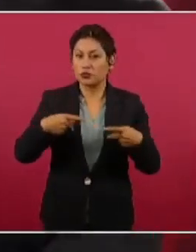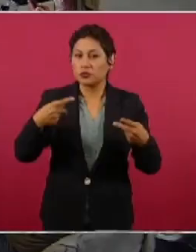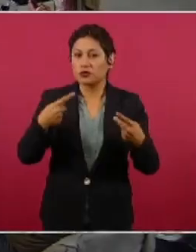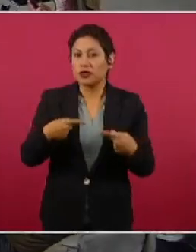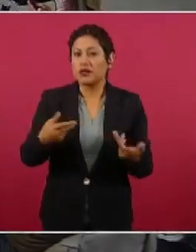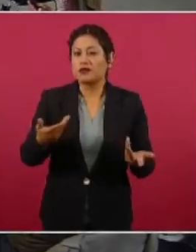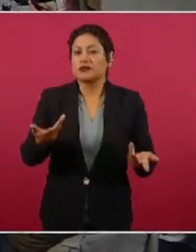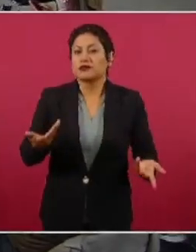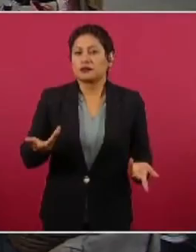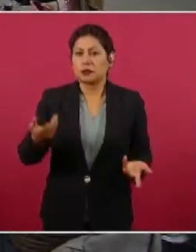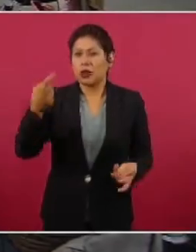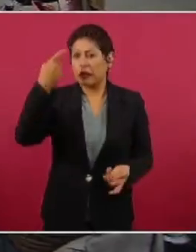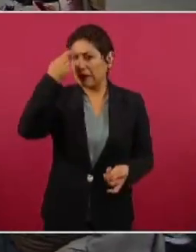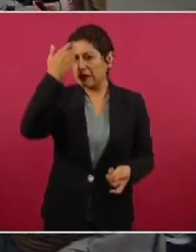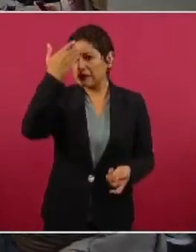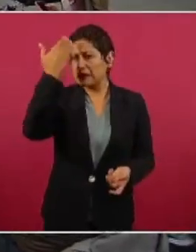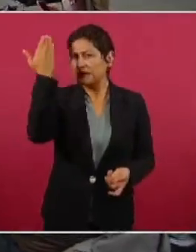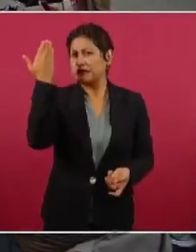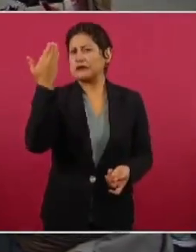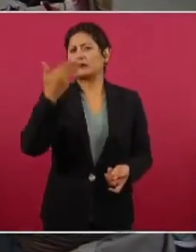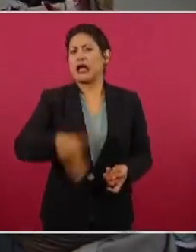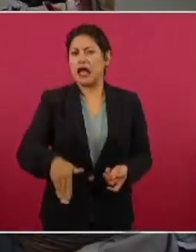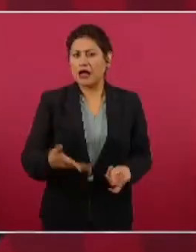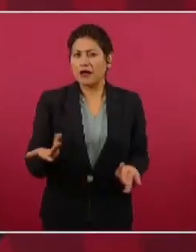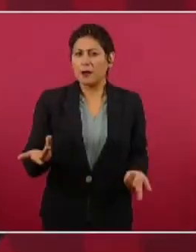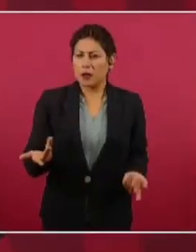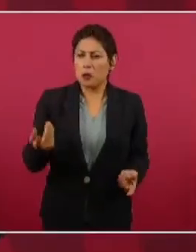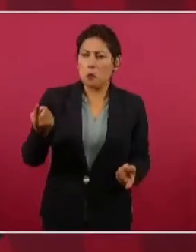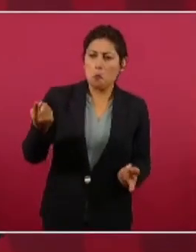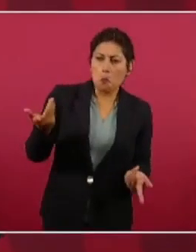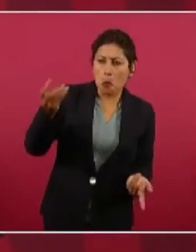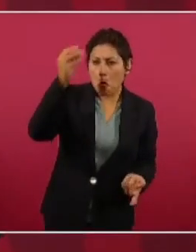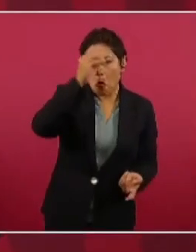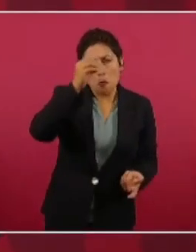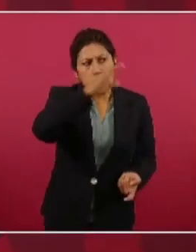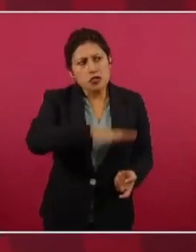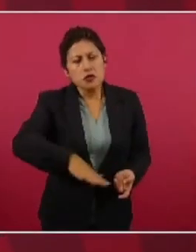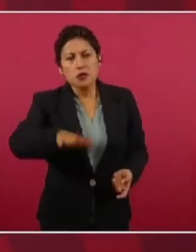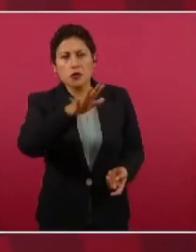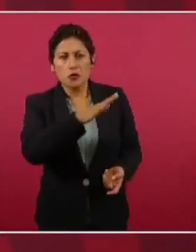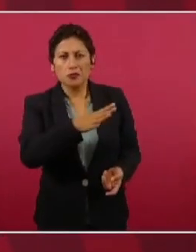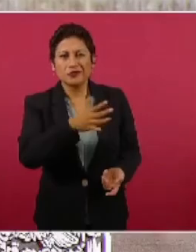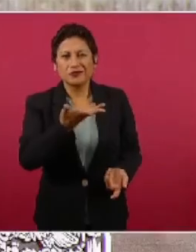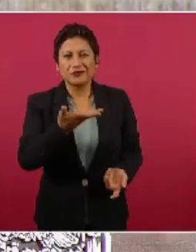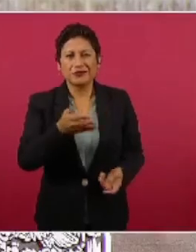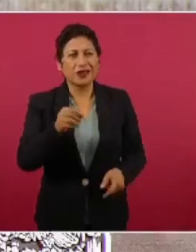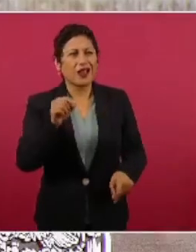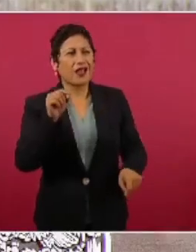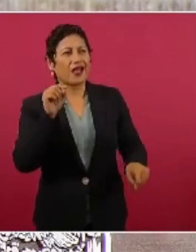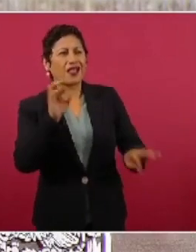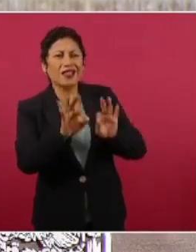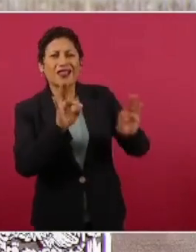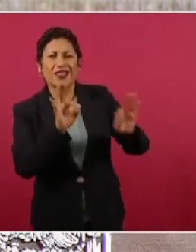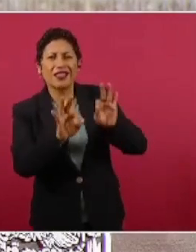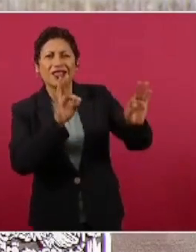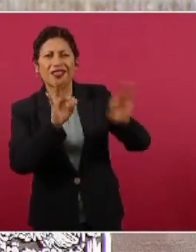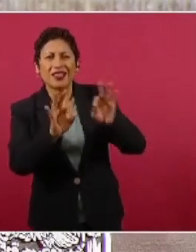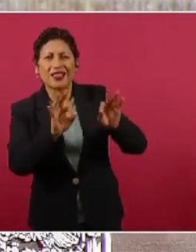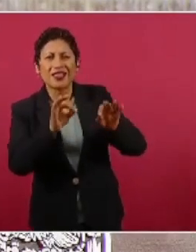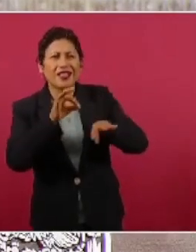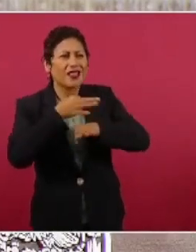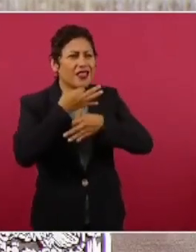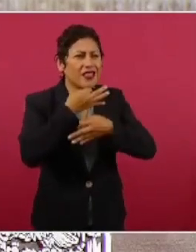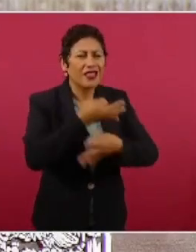tener un criterio sobre las cosas. Y la verdad siempre se abre paso y llega hasta el último